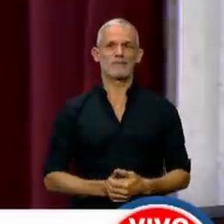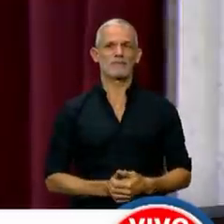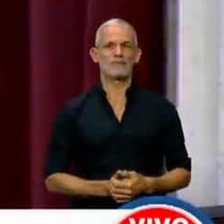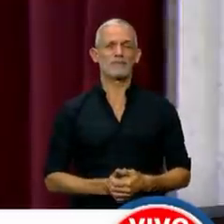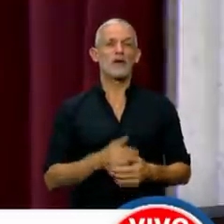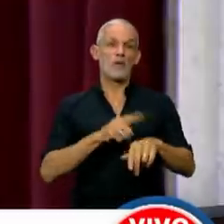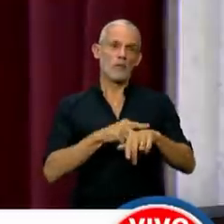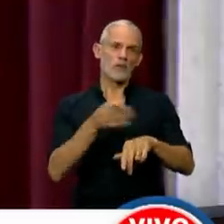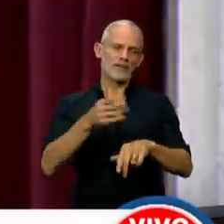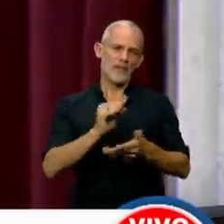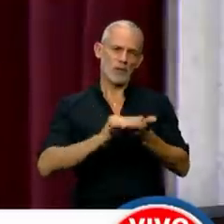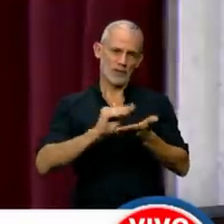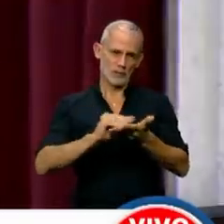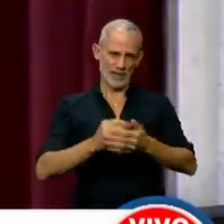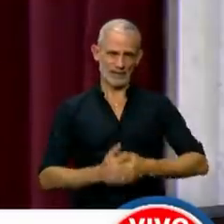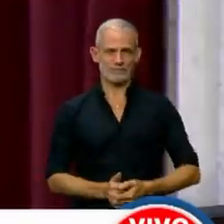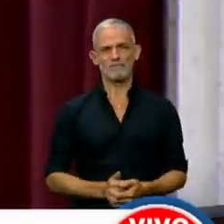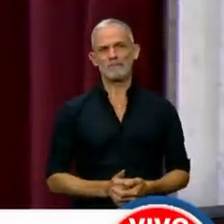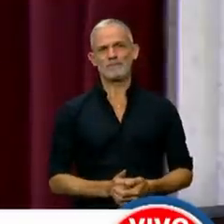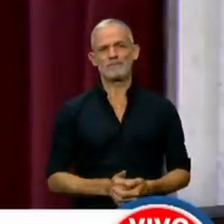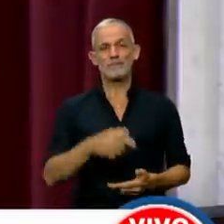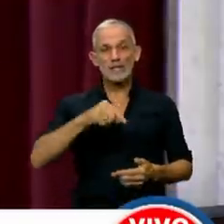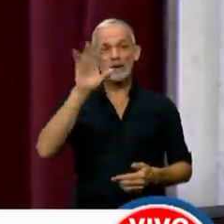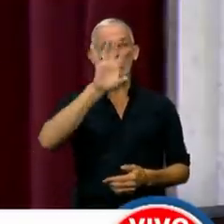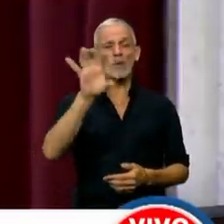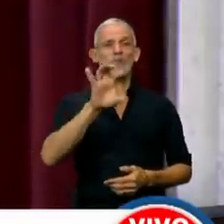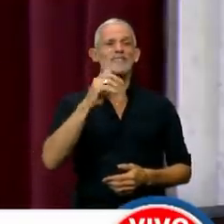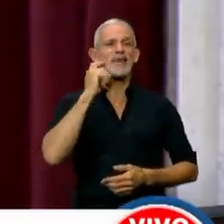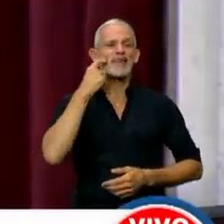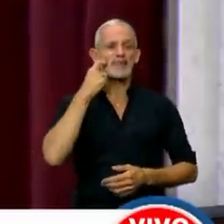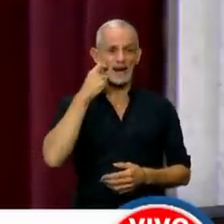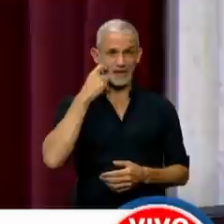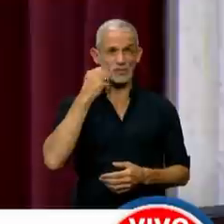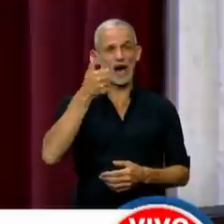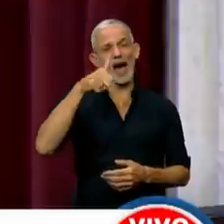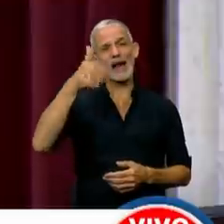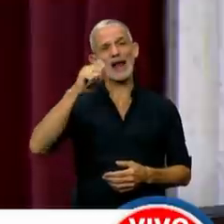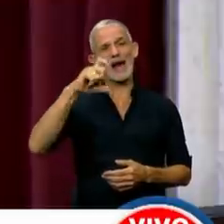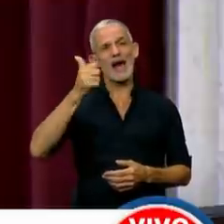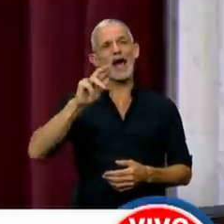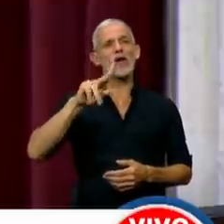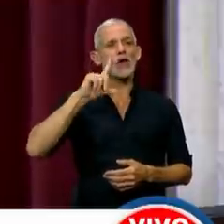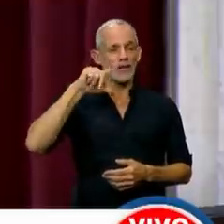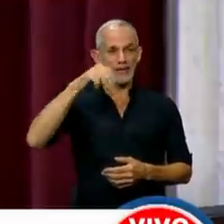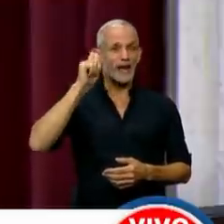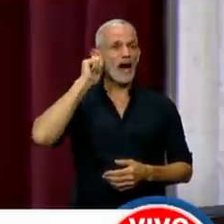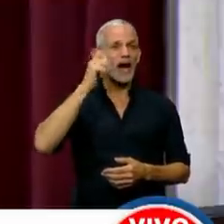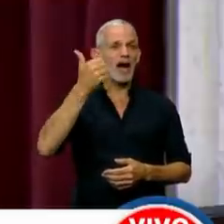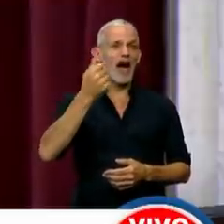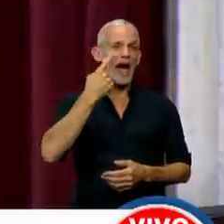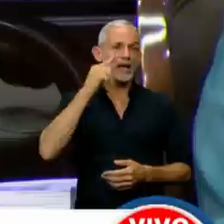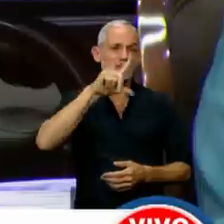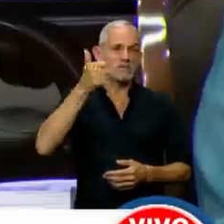por su tiempo diputada por la provincia de entre ríos ana carolina gay ya tiene la